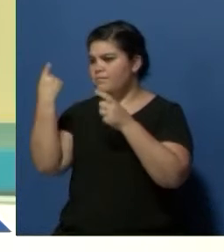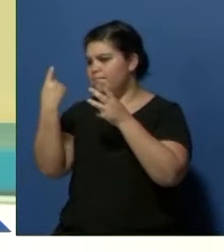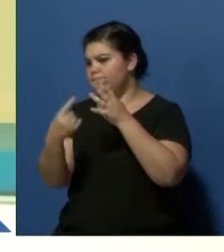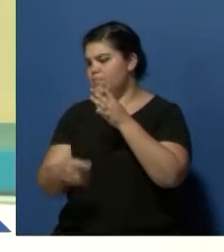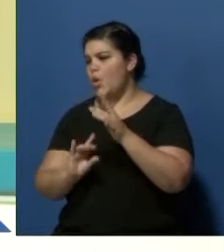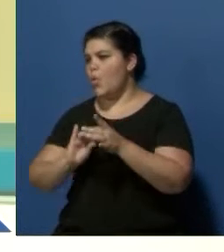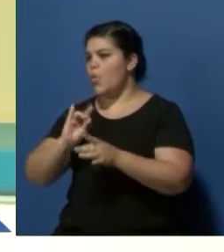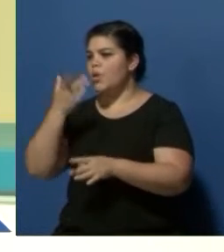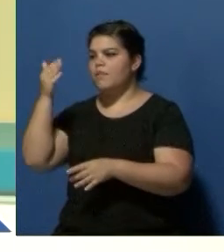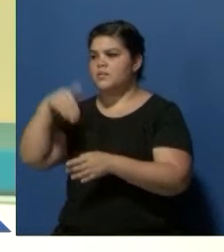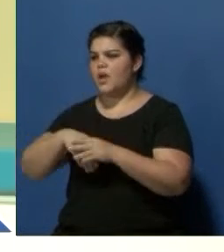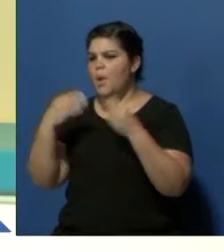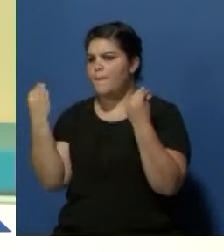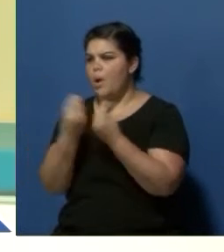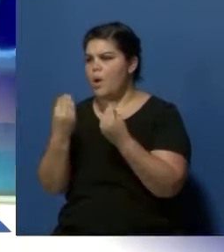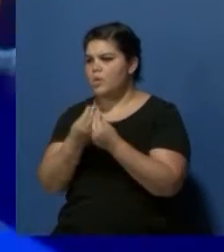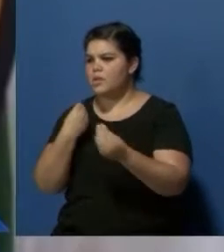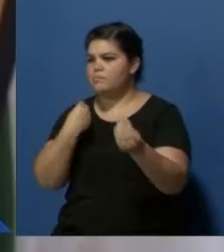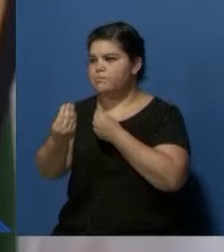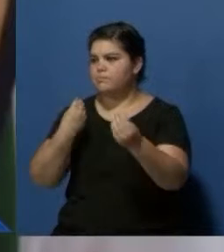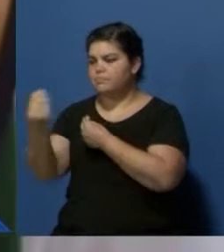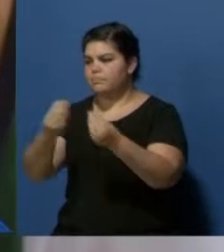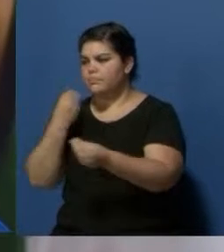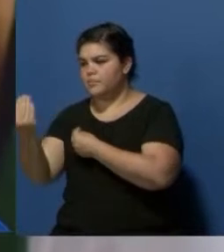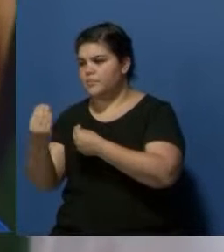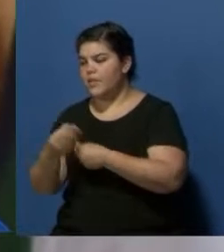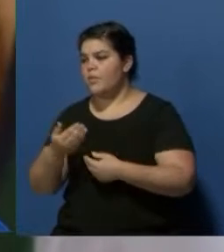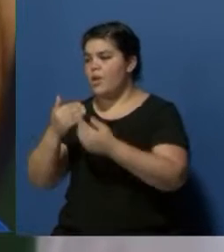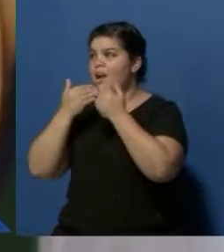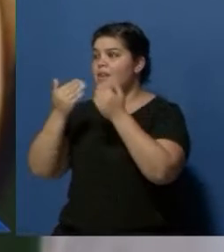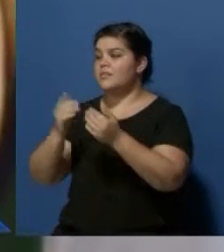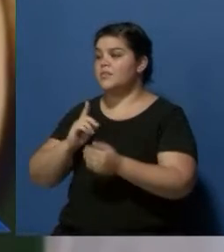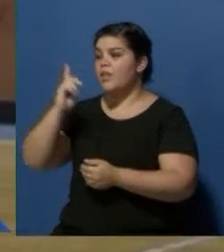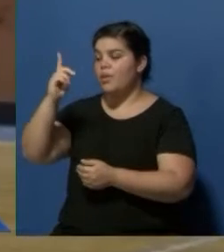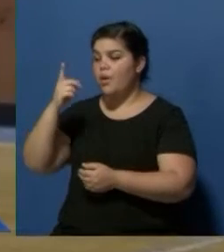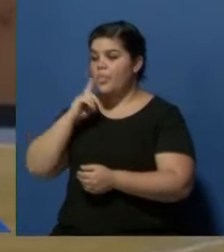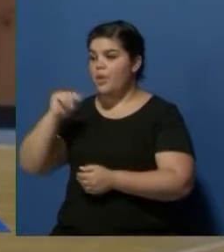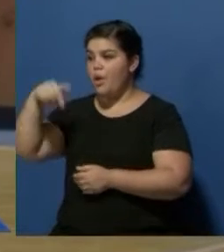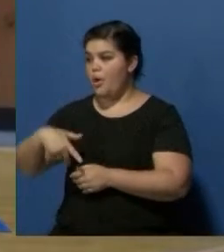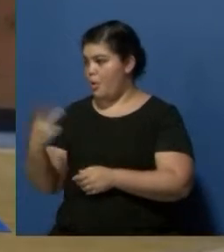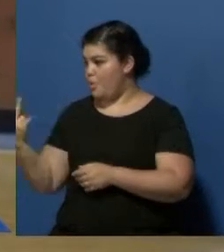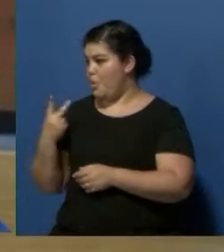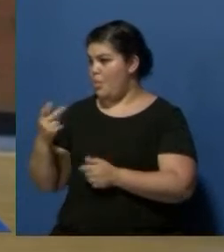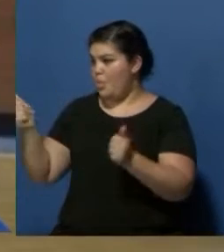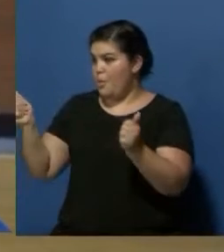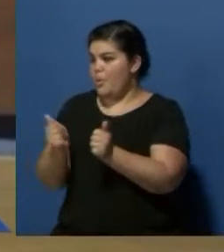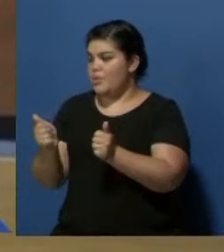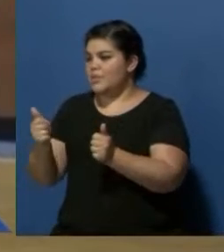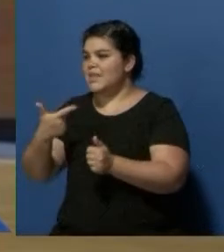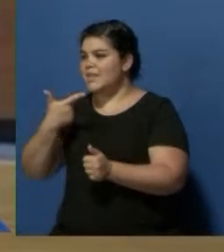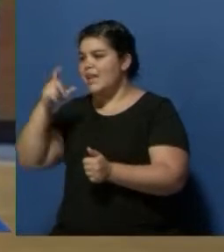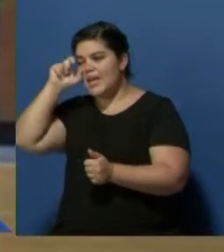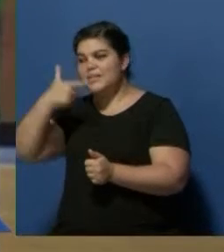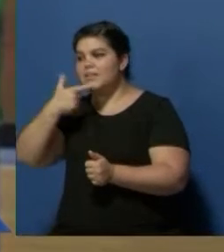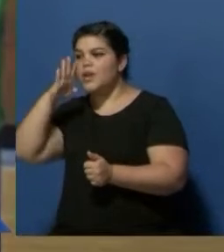por la universidad y gracias a Dios, digamos, al día de hoy con Esteban hemos mantenido esta relación